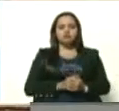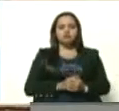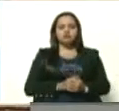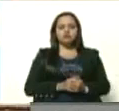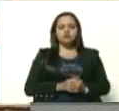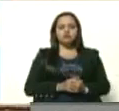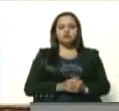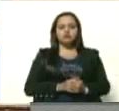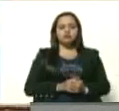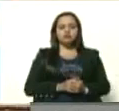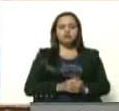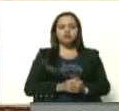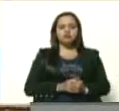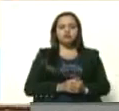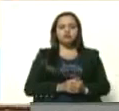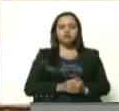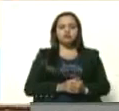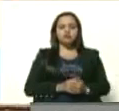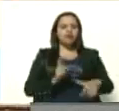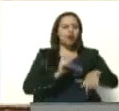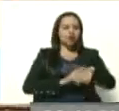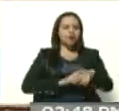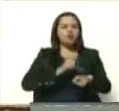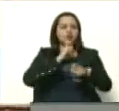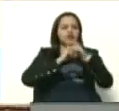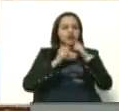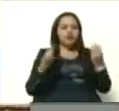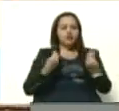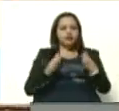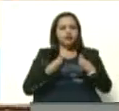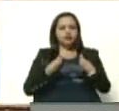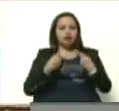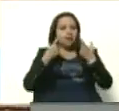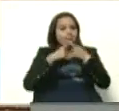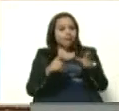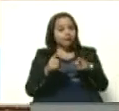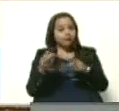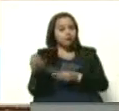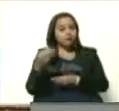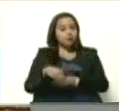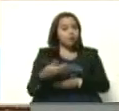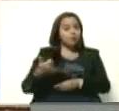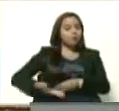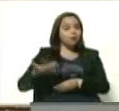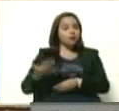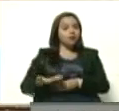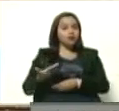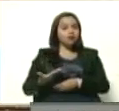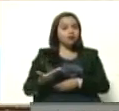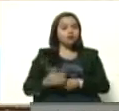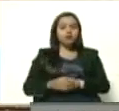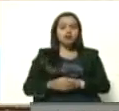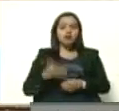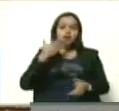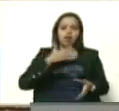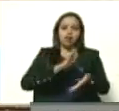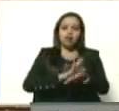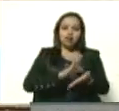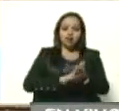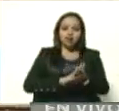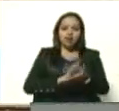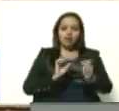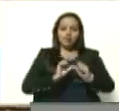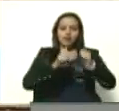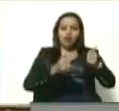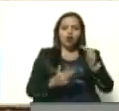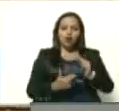Y en los momentos difíciles que hemos vivido, pero sobre todo en la prosperidad que se empezará a